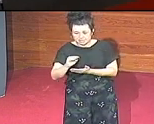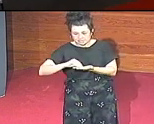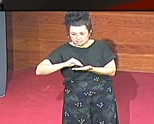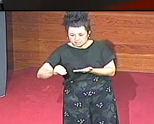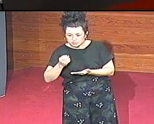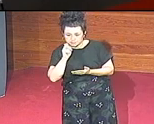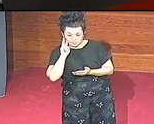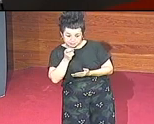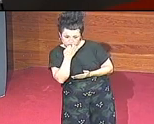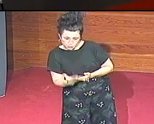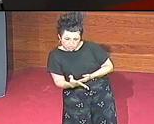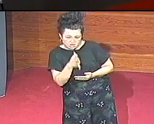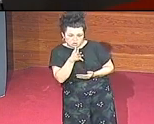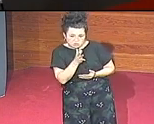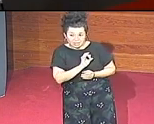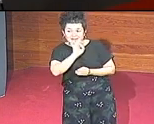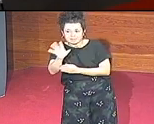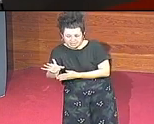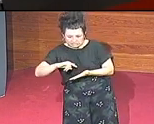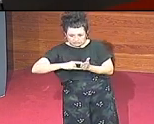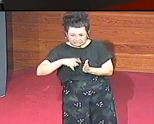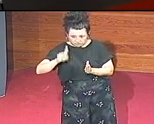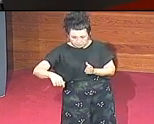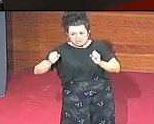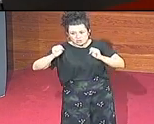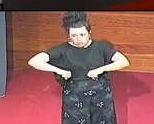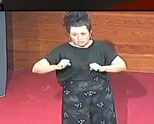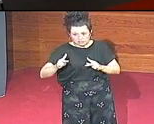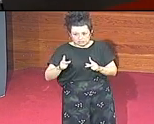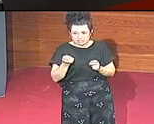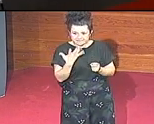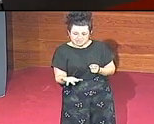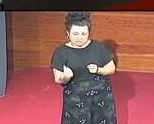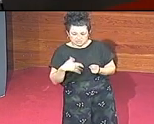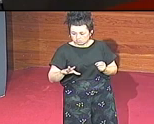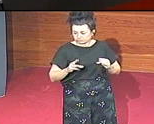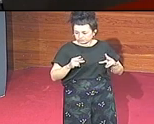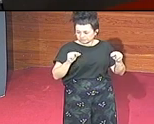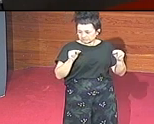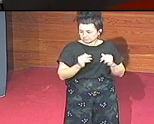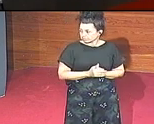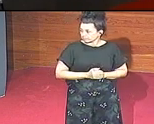bueno porque se la envía a los técnicos a su vez y han dicho que vale que está bien y ya lo tienes plantado